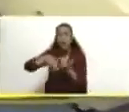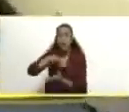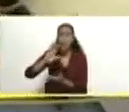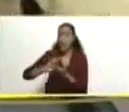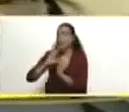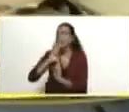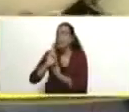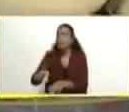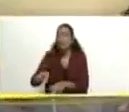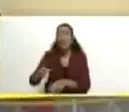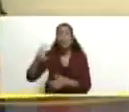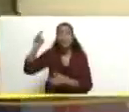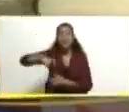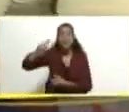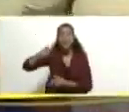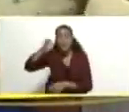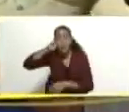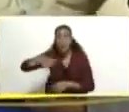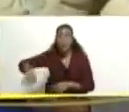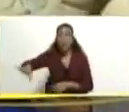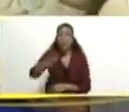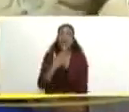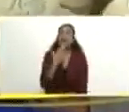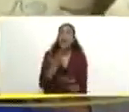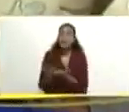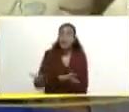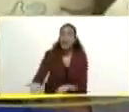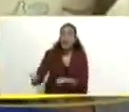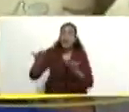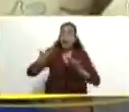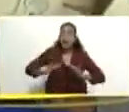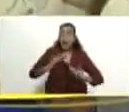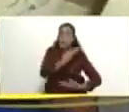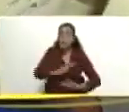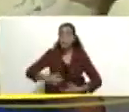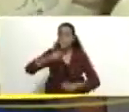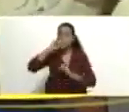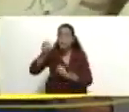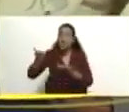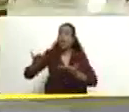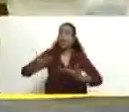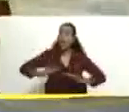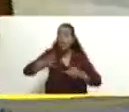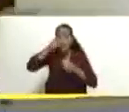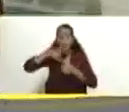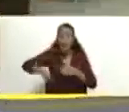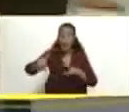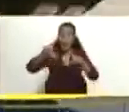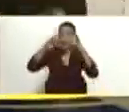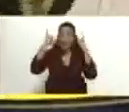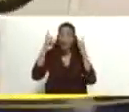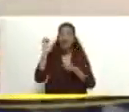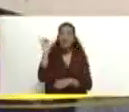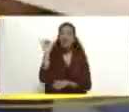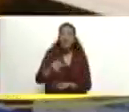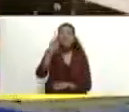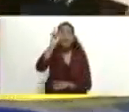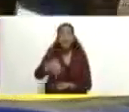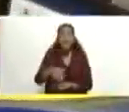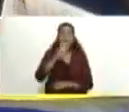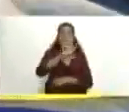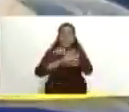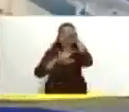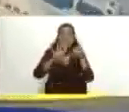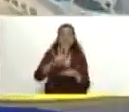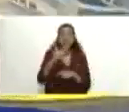darle respuestas concretas a nuestro pueblo. Gracias por este regalo, presidente Nicolás Maduro, para el pueblo de La Guaira. Y tenemos 5